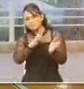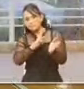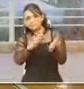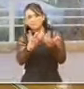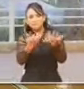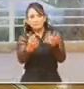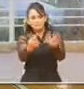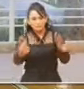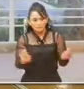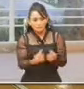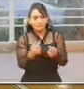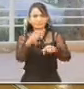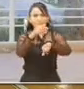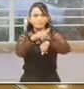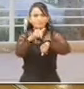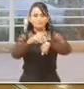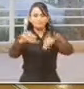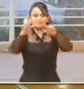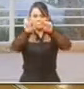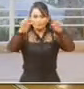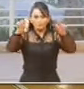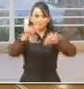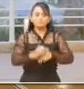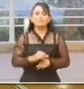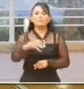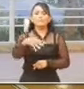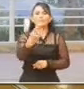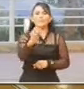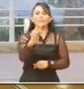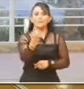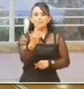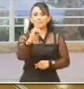microlote identificado con clave catastral